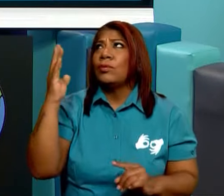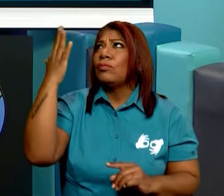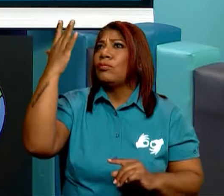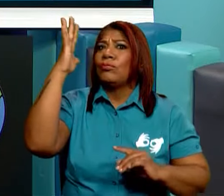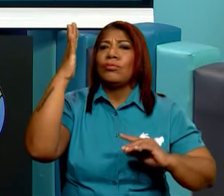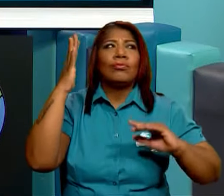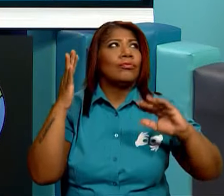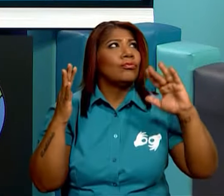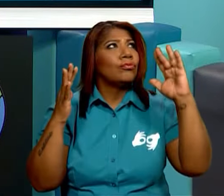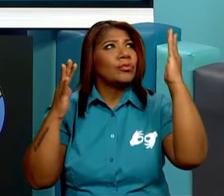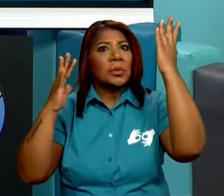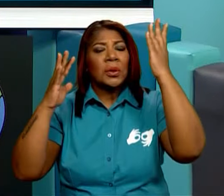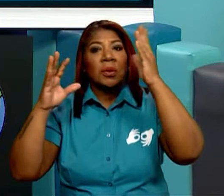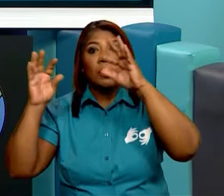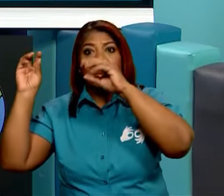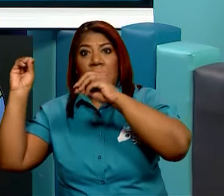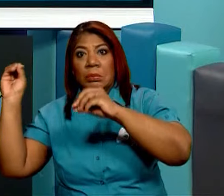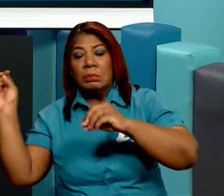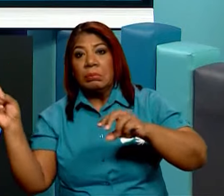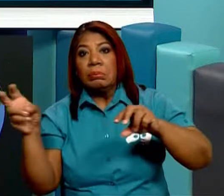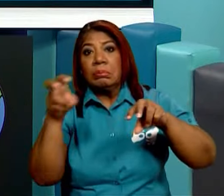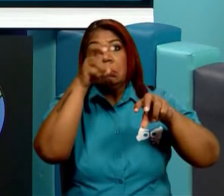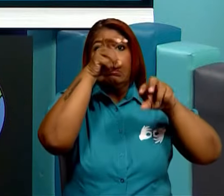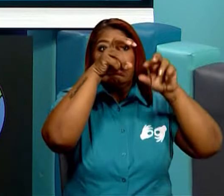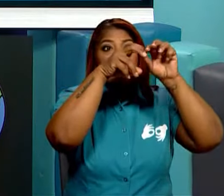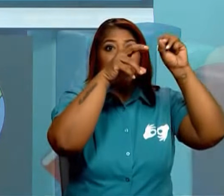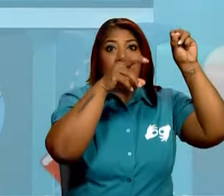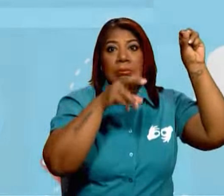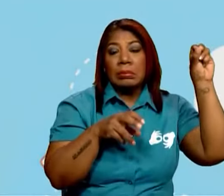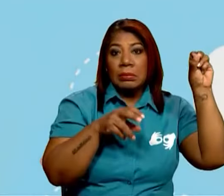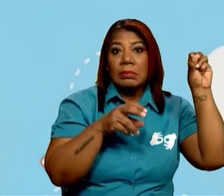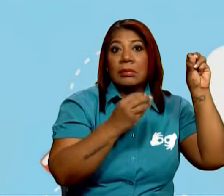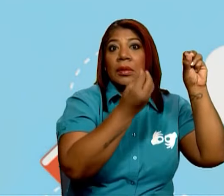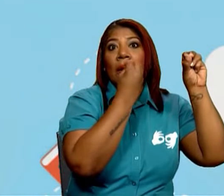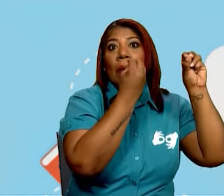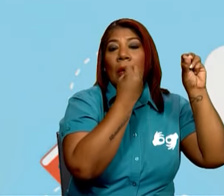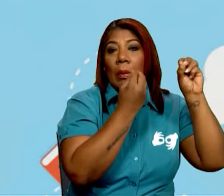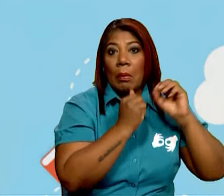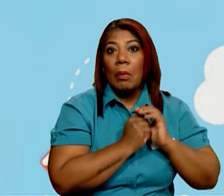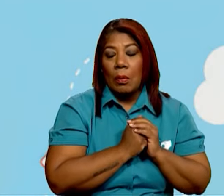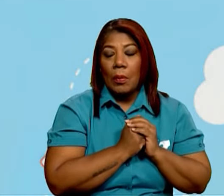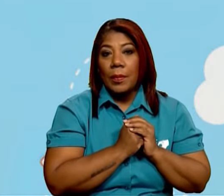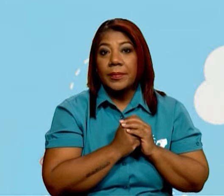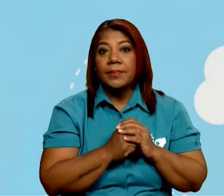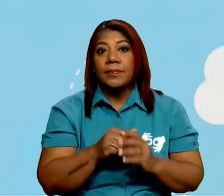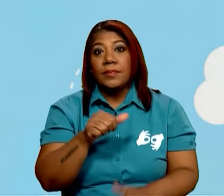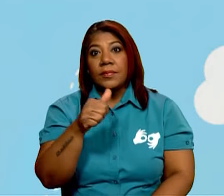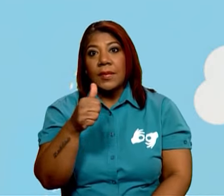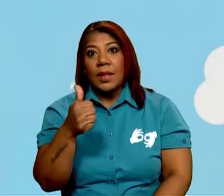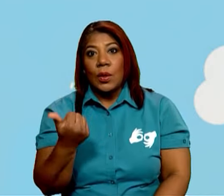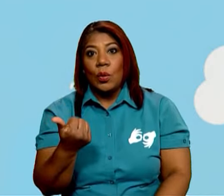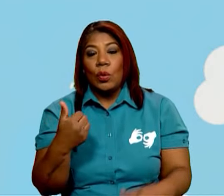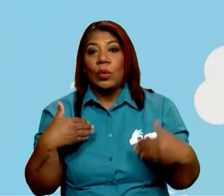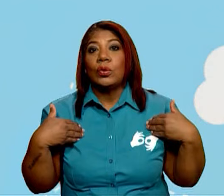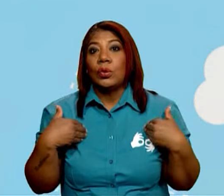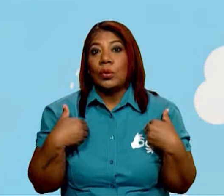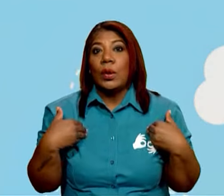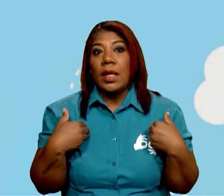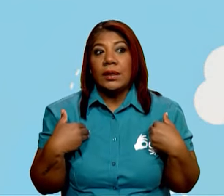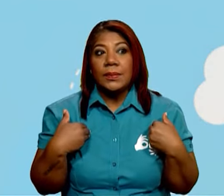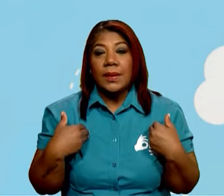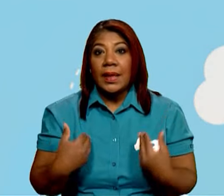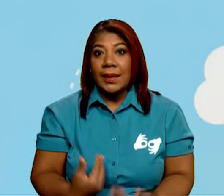está comiendo esas frutas. Eso hace el mono. Muy bien, pero se está alimentando. ¿Qué otro animal tenemos por allí? Tenemos